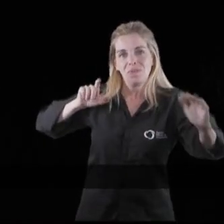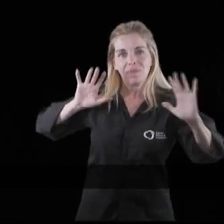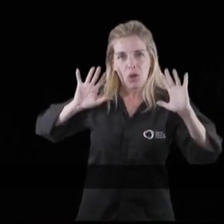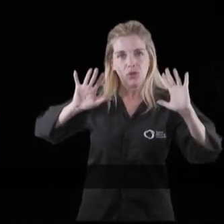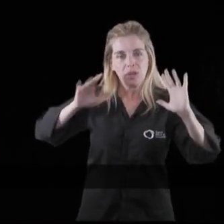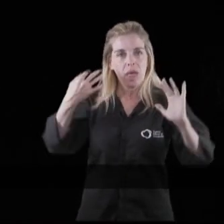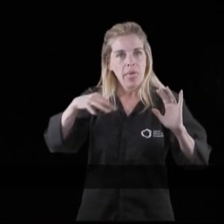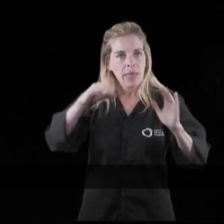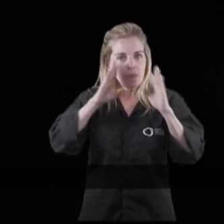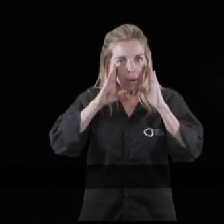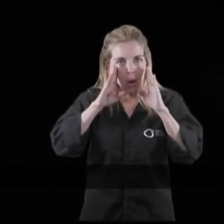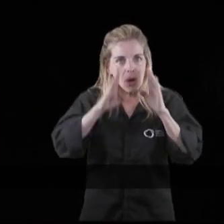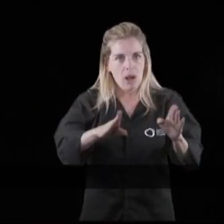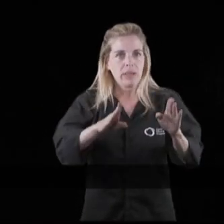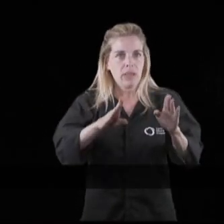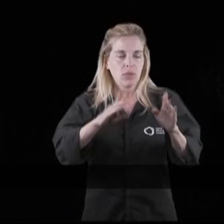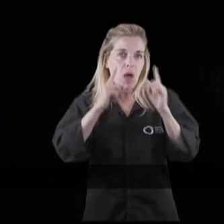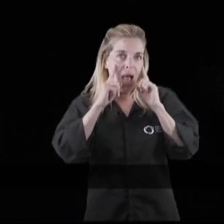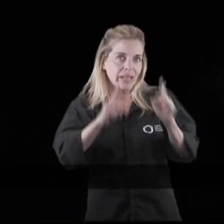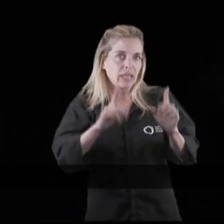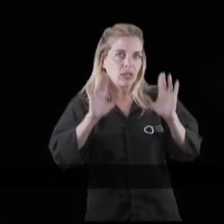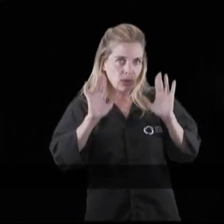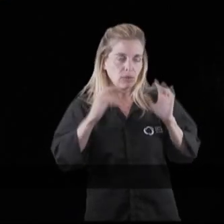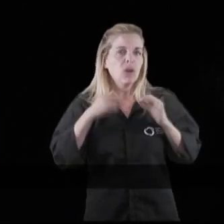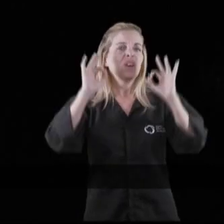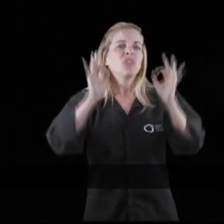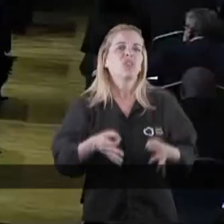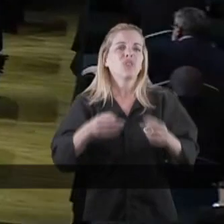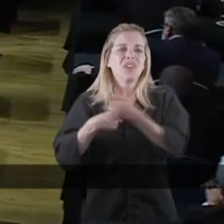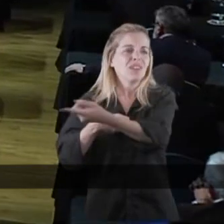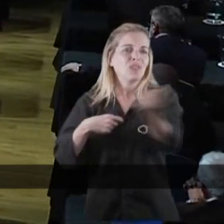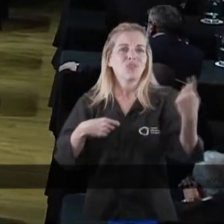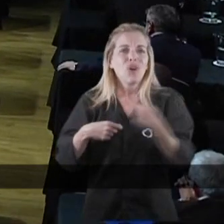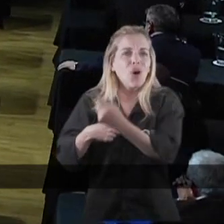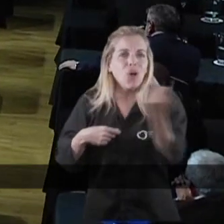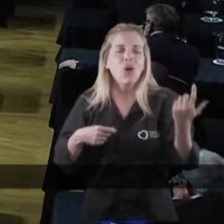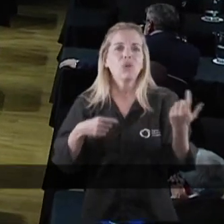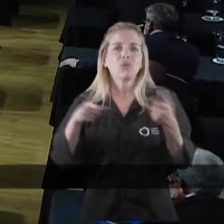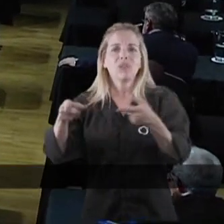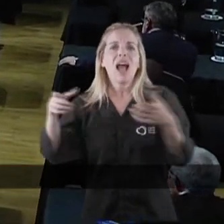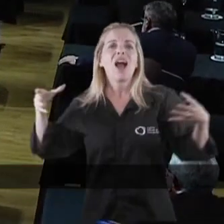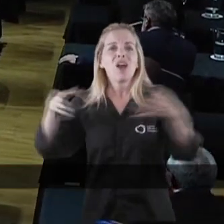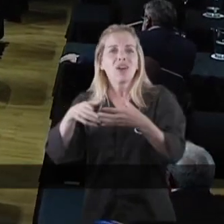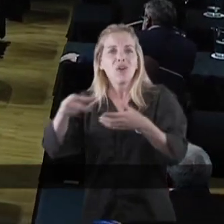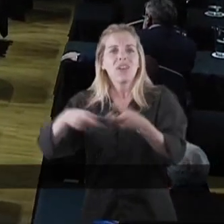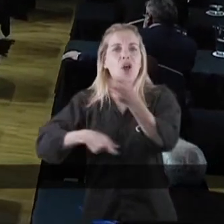estar ocupándonos de ese tema. Y yo sé que todos ustedes, y CAME, tienen mucho para decir y tienen mucho para